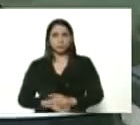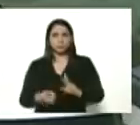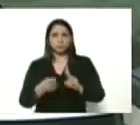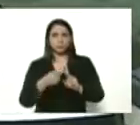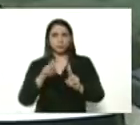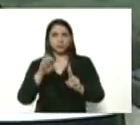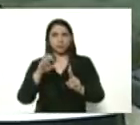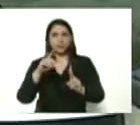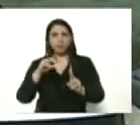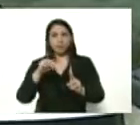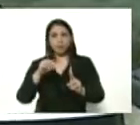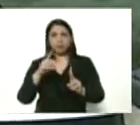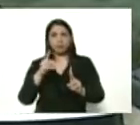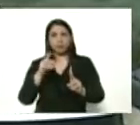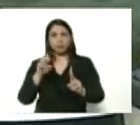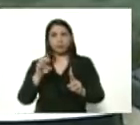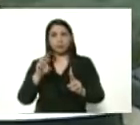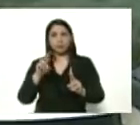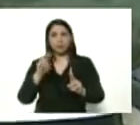Anderson Israel Ríos Marín.